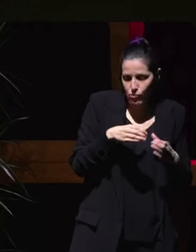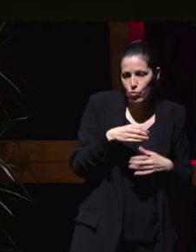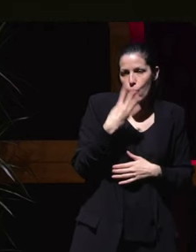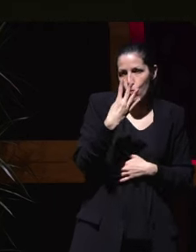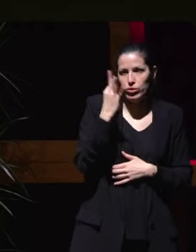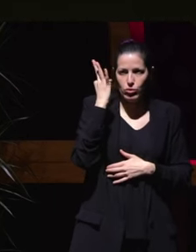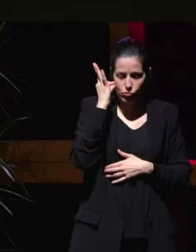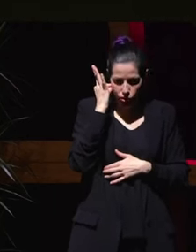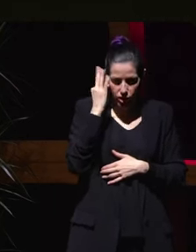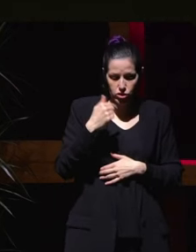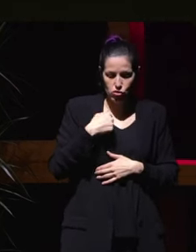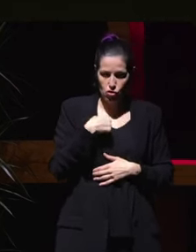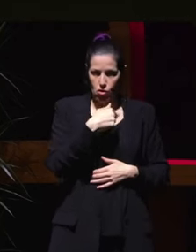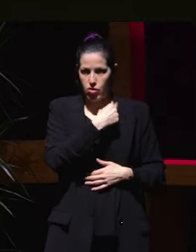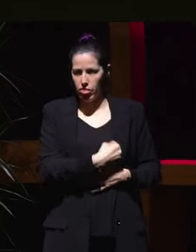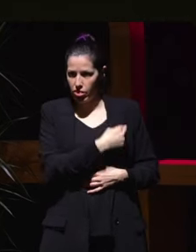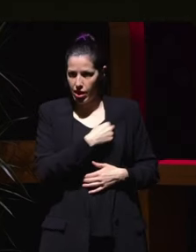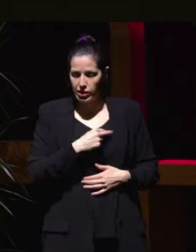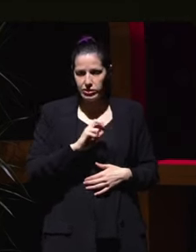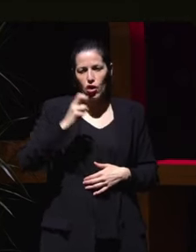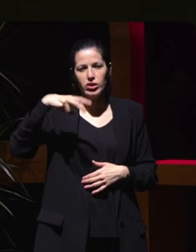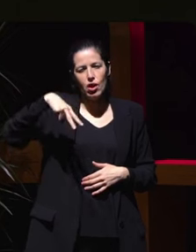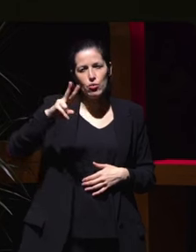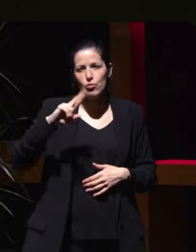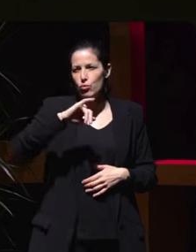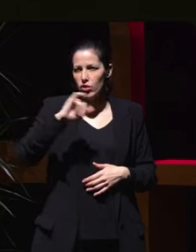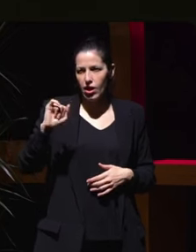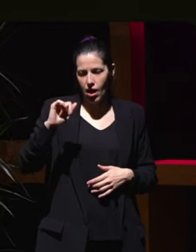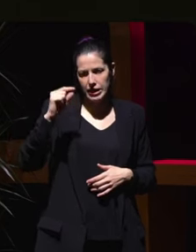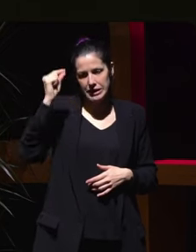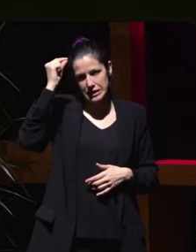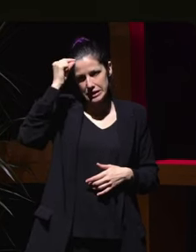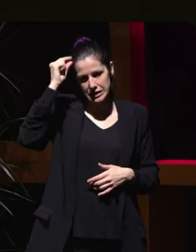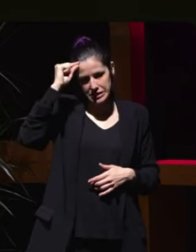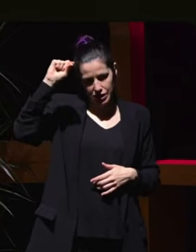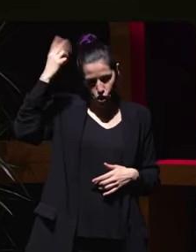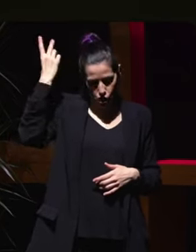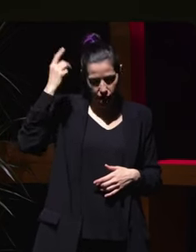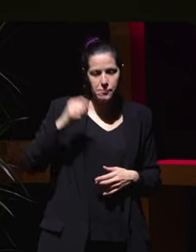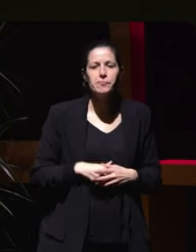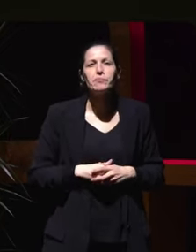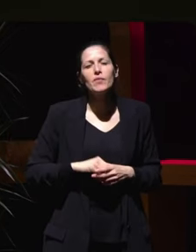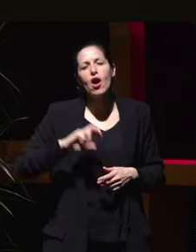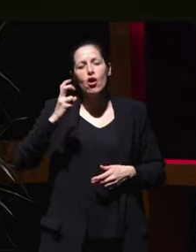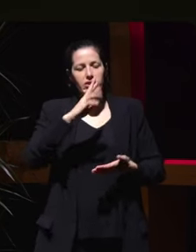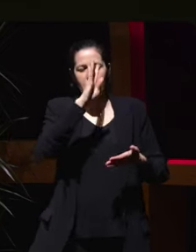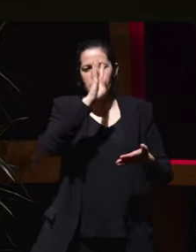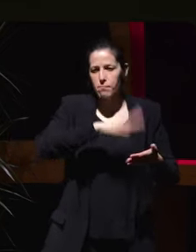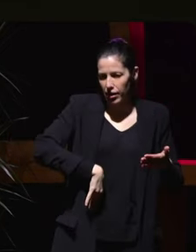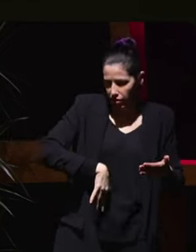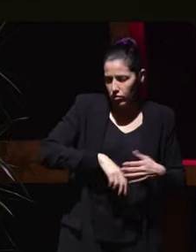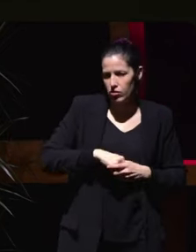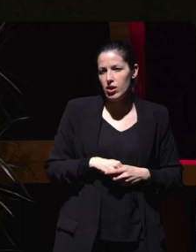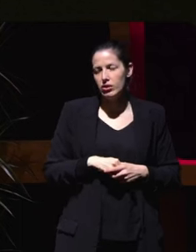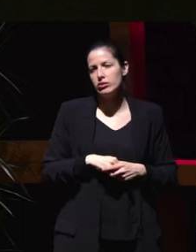está Nuria Vilamala, que é a compañeira que está en Girona, está Elena de Diego, que é a compañeira que está en Barcelona cubrindo o